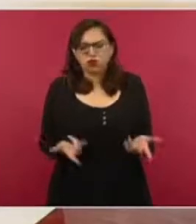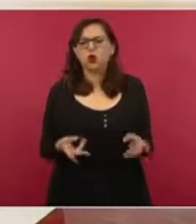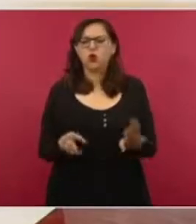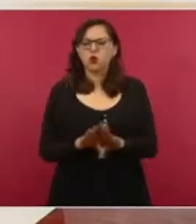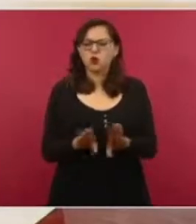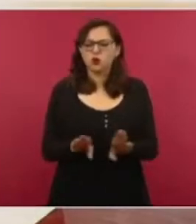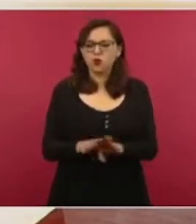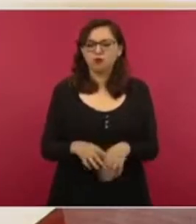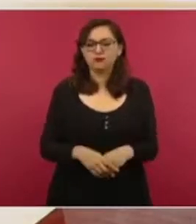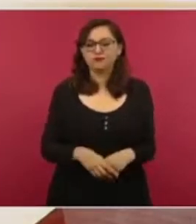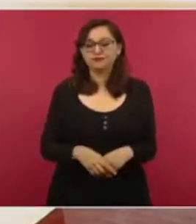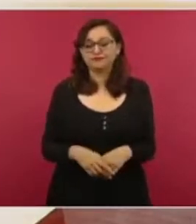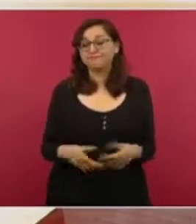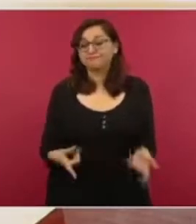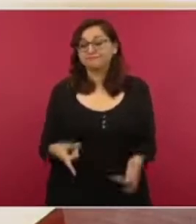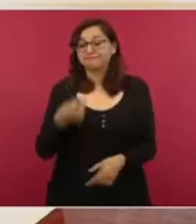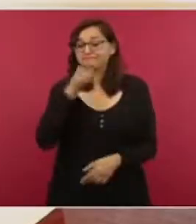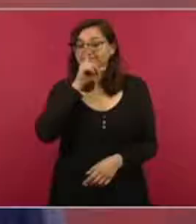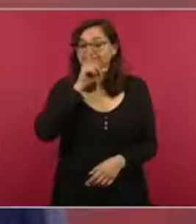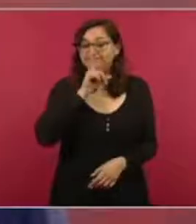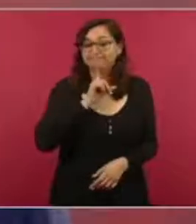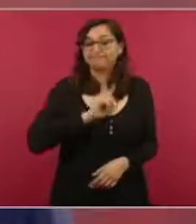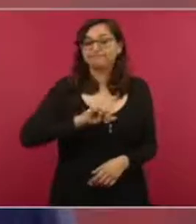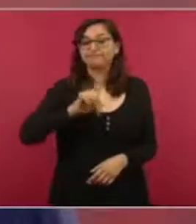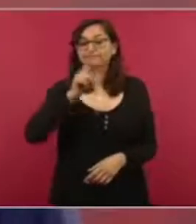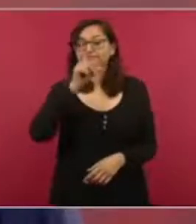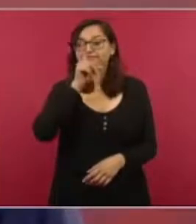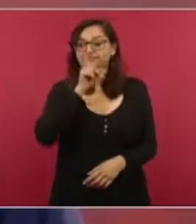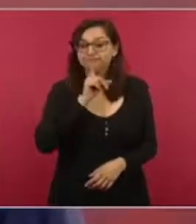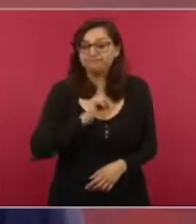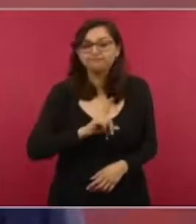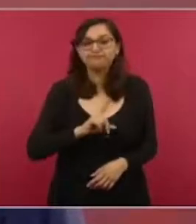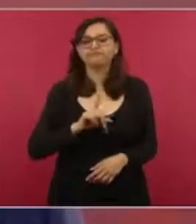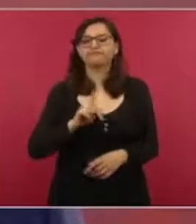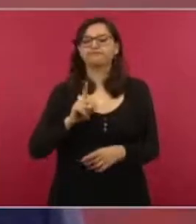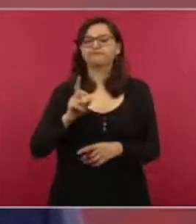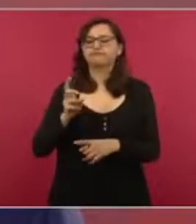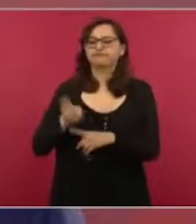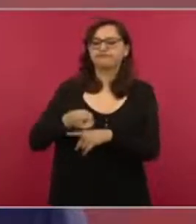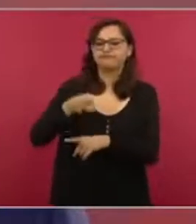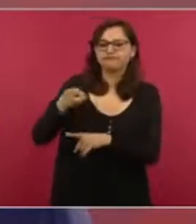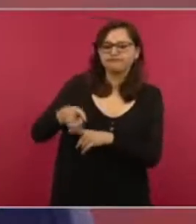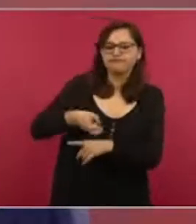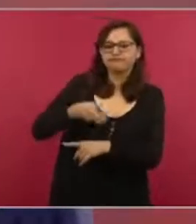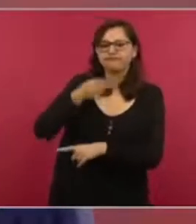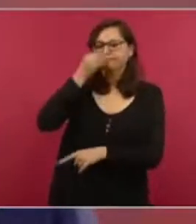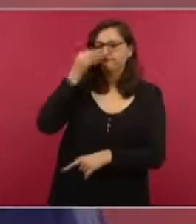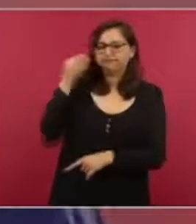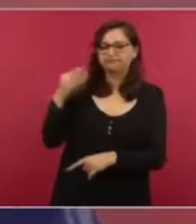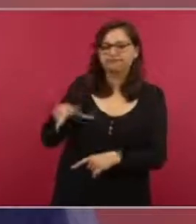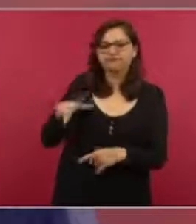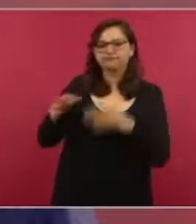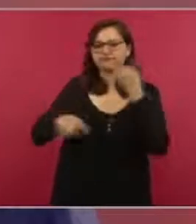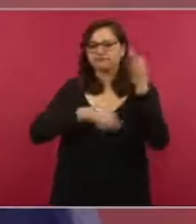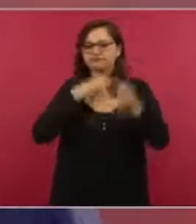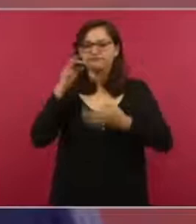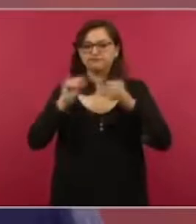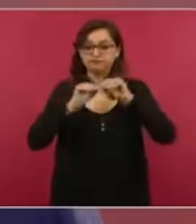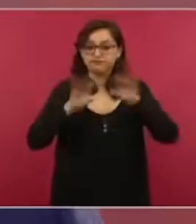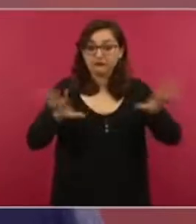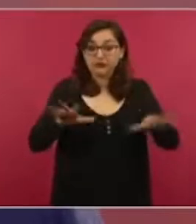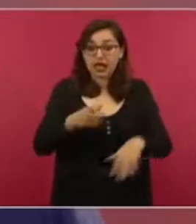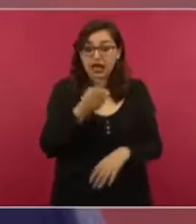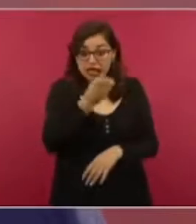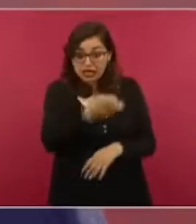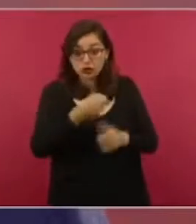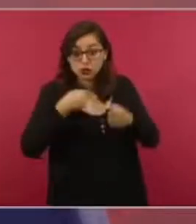mintiendo, difamando. ¿Eso es periodismo? No.